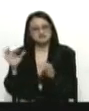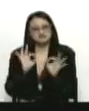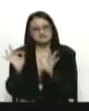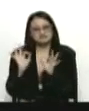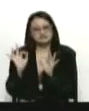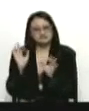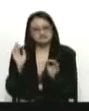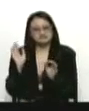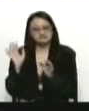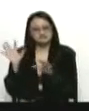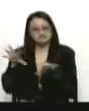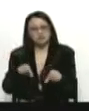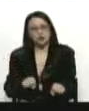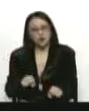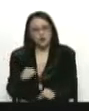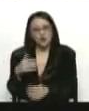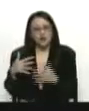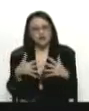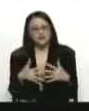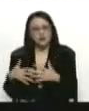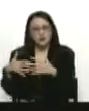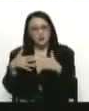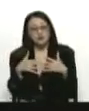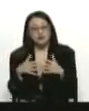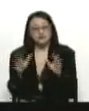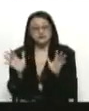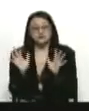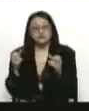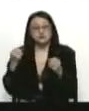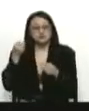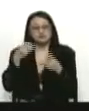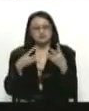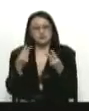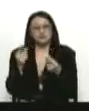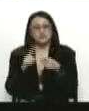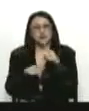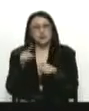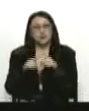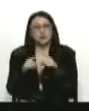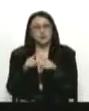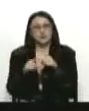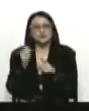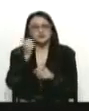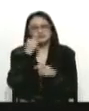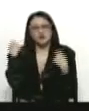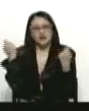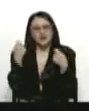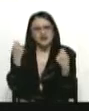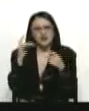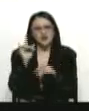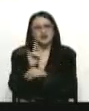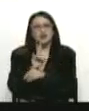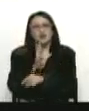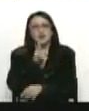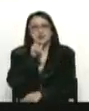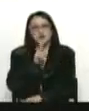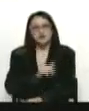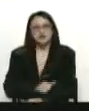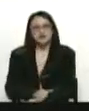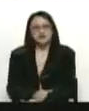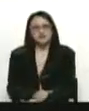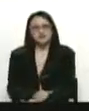gringa, bueno, de todo, pues, campañas mediáticas brutales. Y